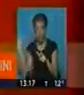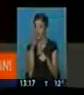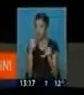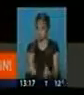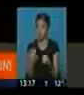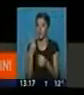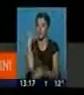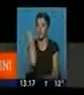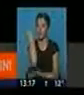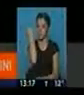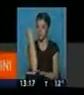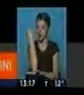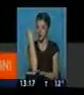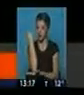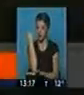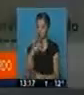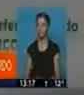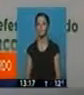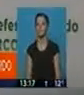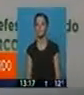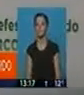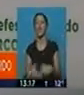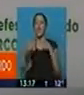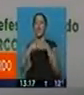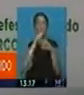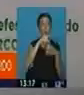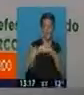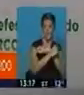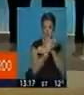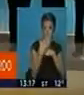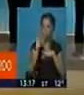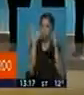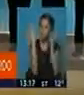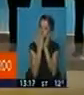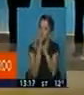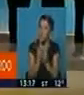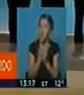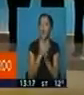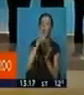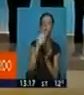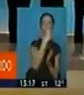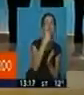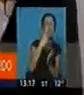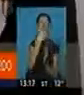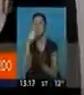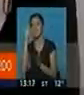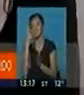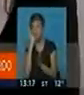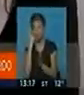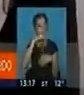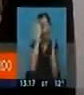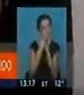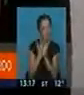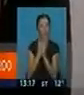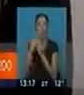potencial económico. Los equipos técnicos del Mercosur evaluarán los próximos 22 y 23 de junio las